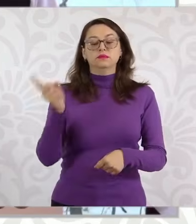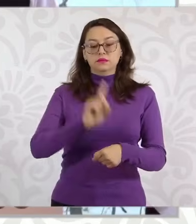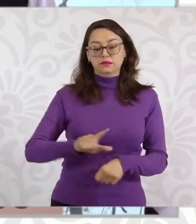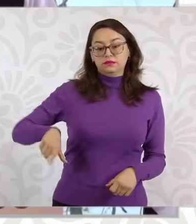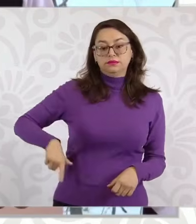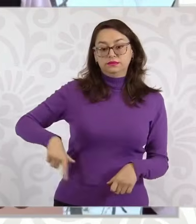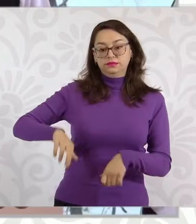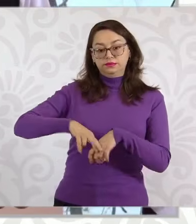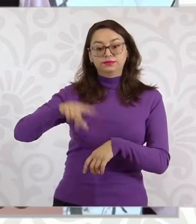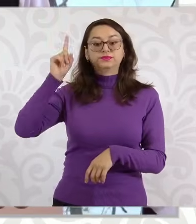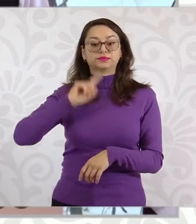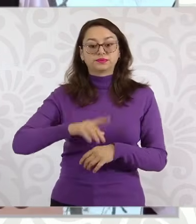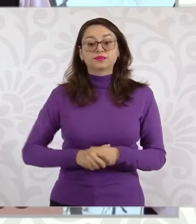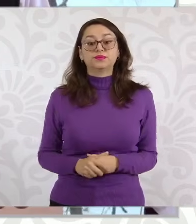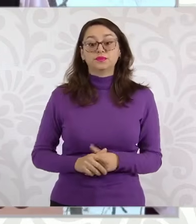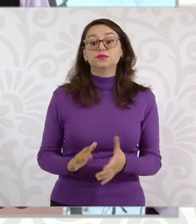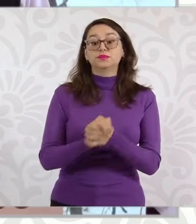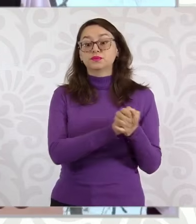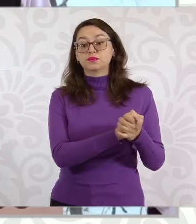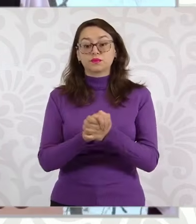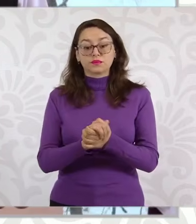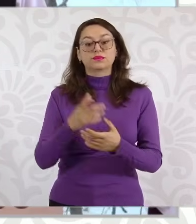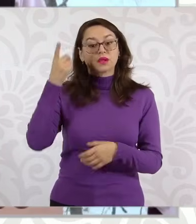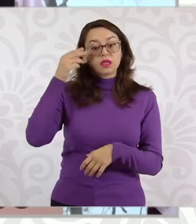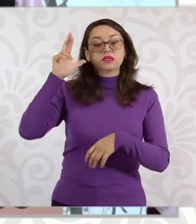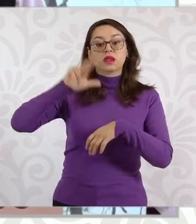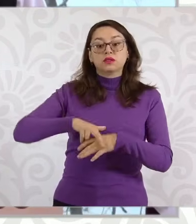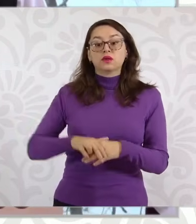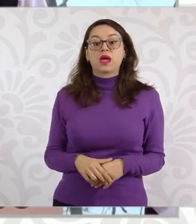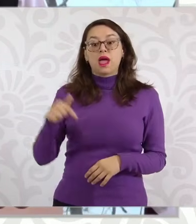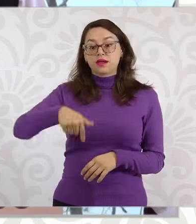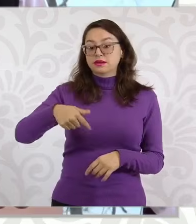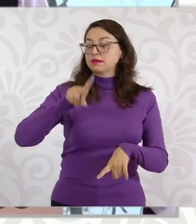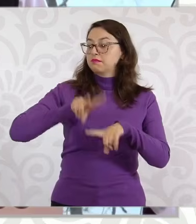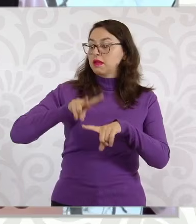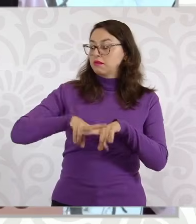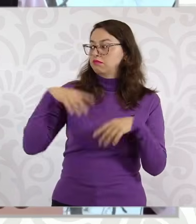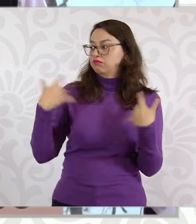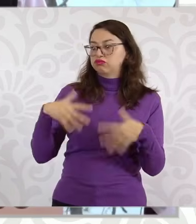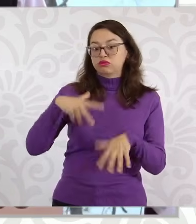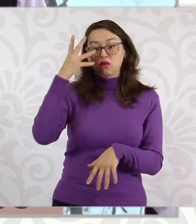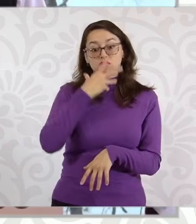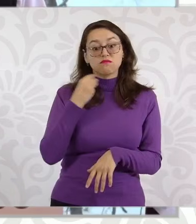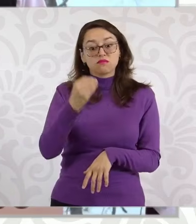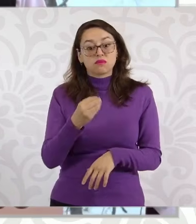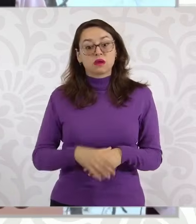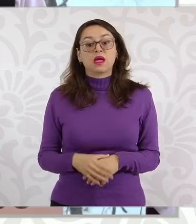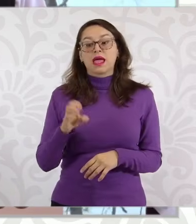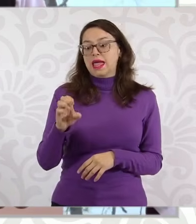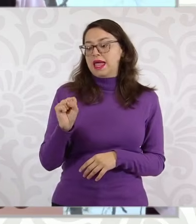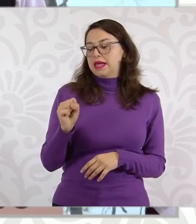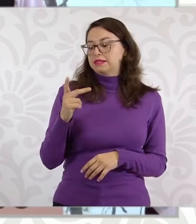gobernadora. Saludos, director. Nos encontramos aquí en este bello parque estatal denominado